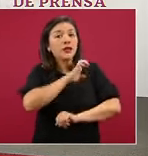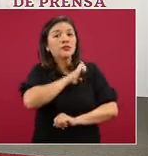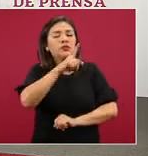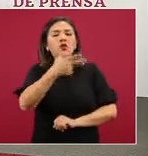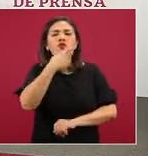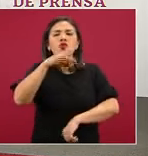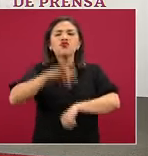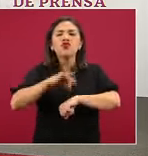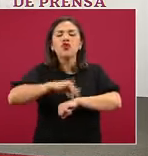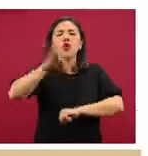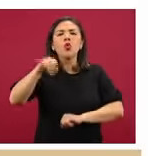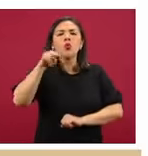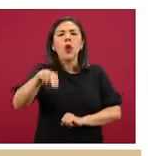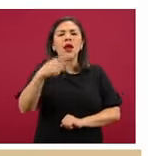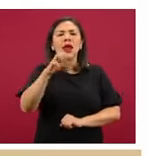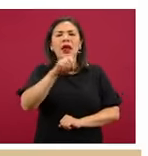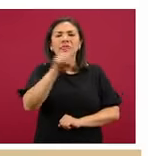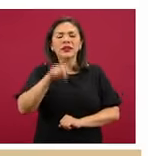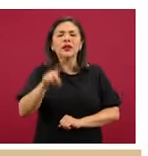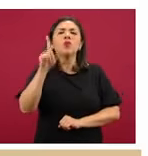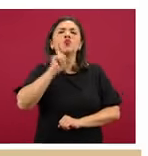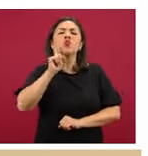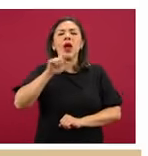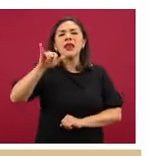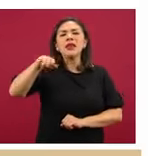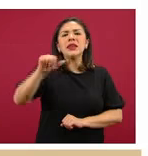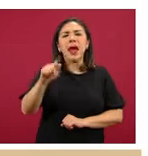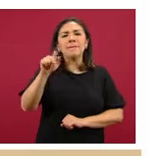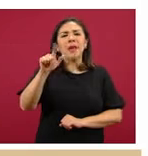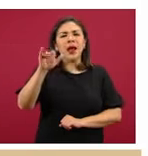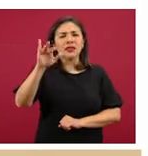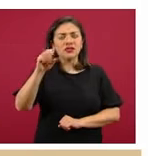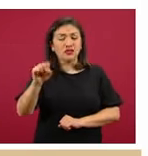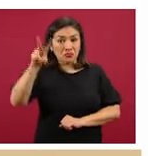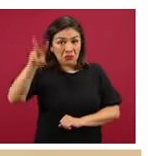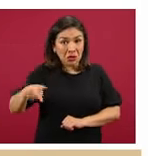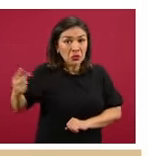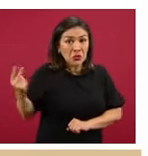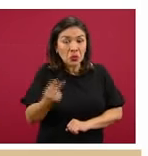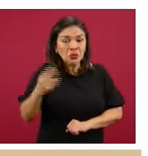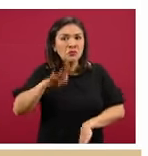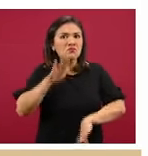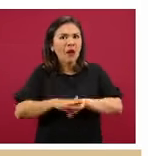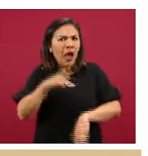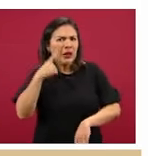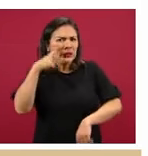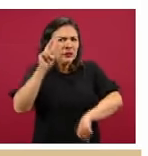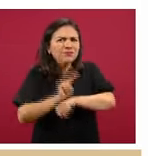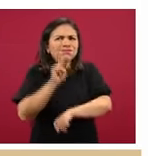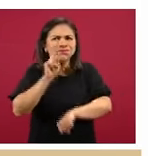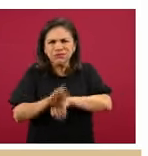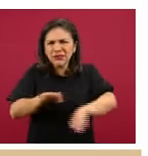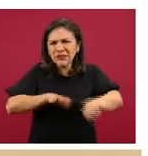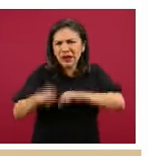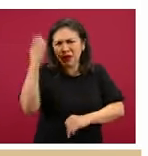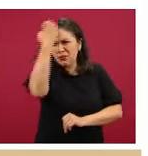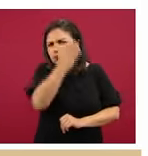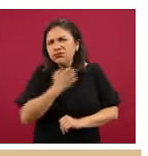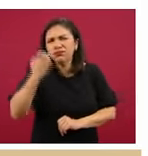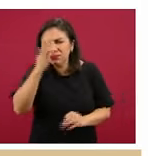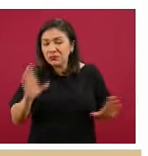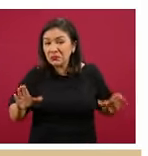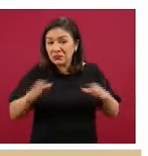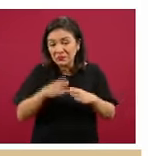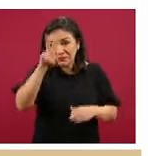Eugenio Hernández y a la doctora Lina Sofía Palacios, quienes realmente han estado continuo todos los días analizando